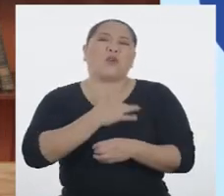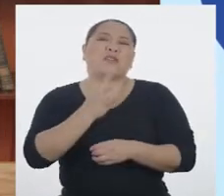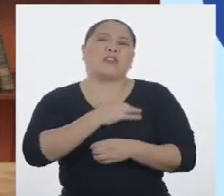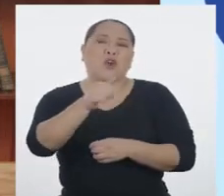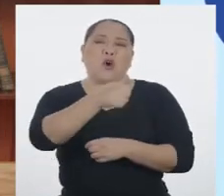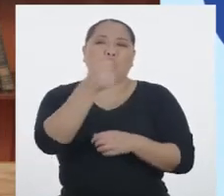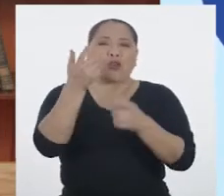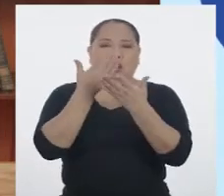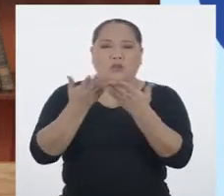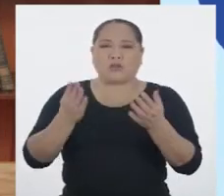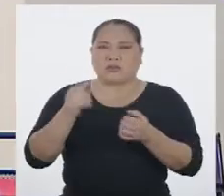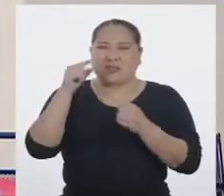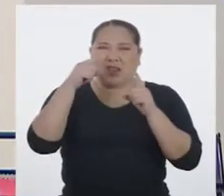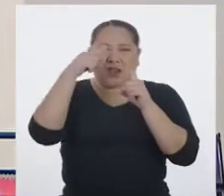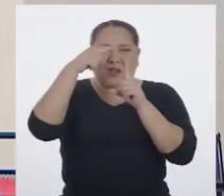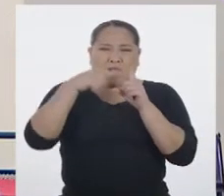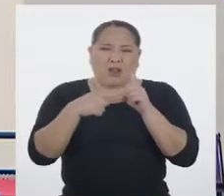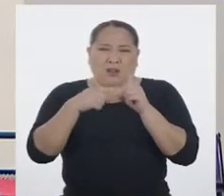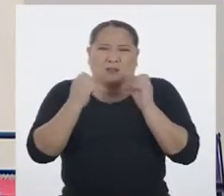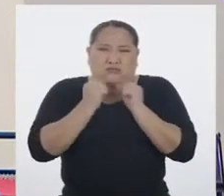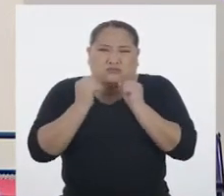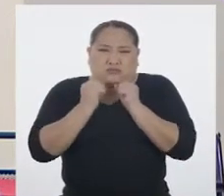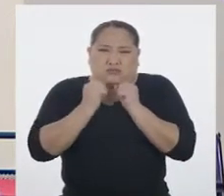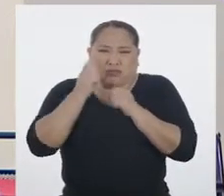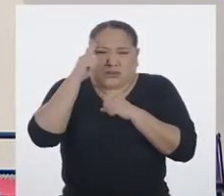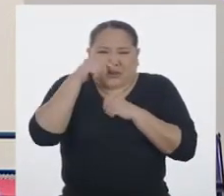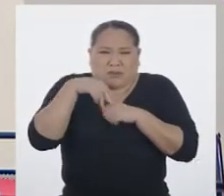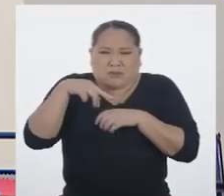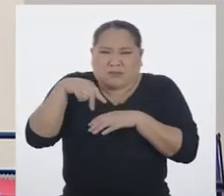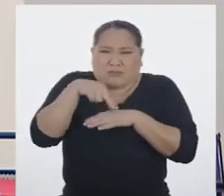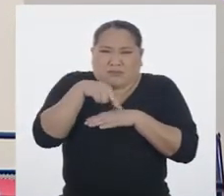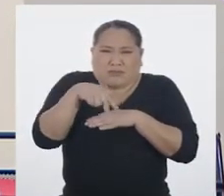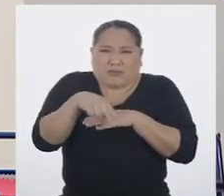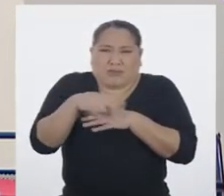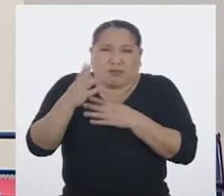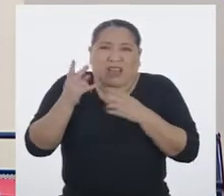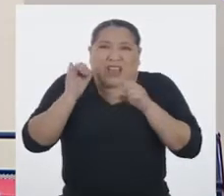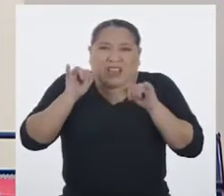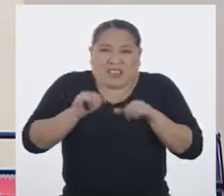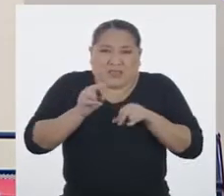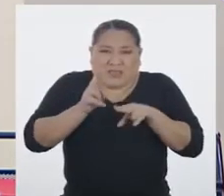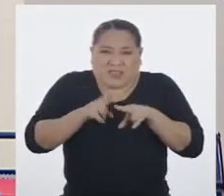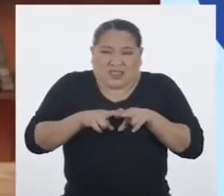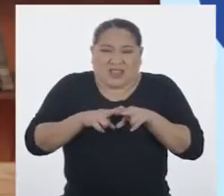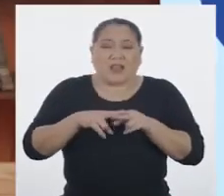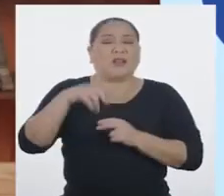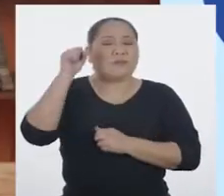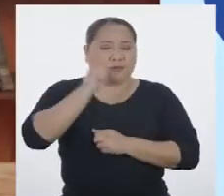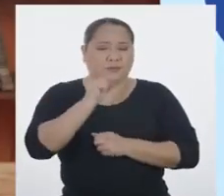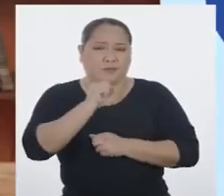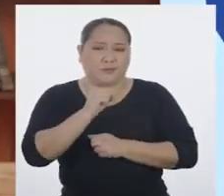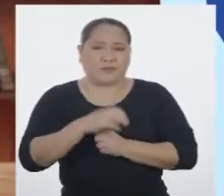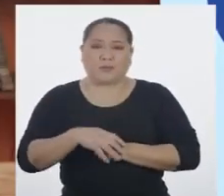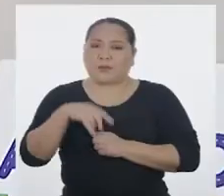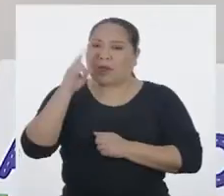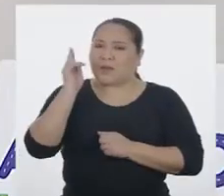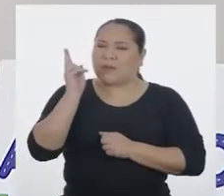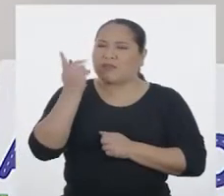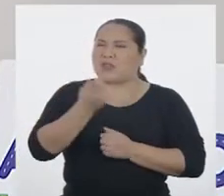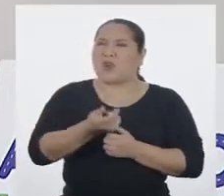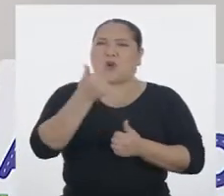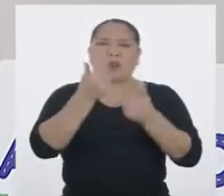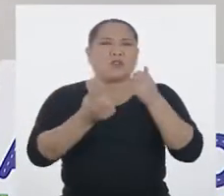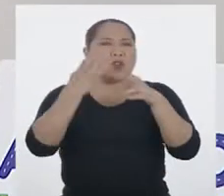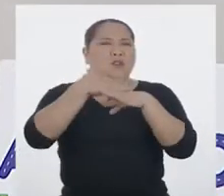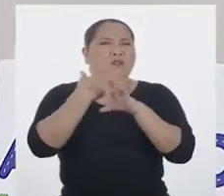algunos acontecimientos. Con este frío es hasta difícil moverse. ¿Puedo quedarme sentado? Claro que sí.